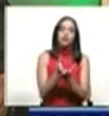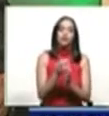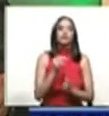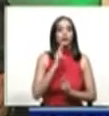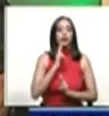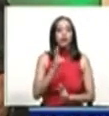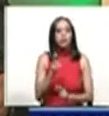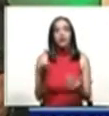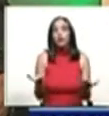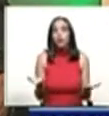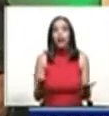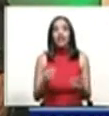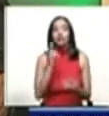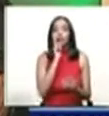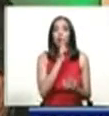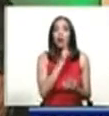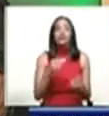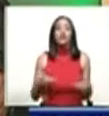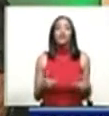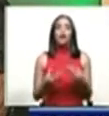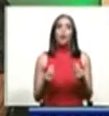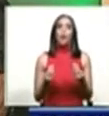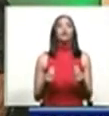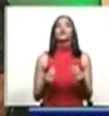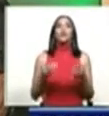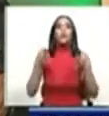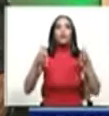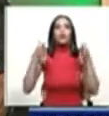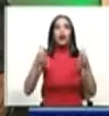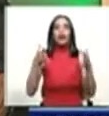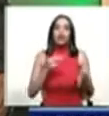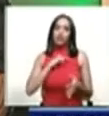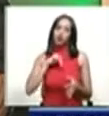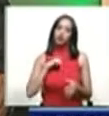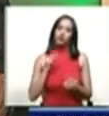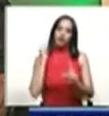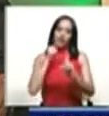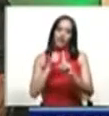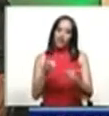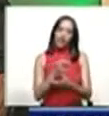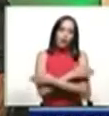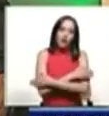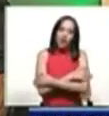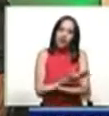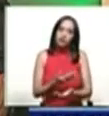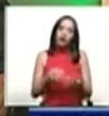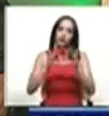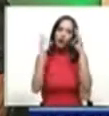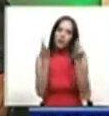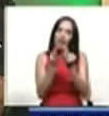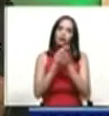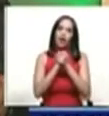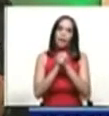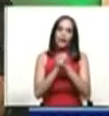a que su madre se esforzó mucho por formarla. Y nosotros desde aquí le enviamos un abrazo a sus familiares, a sus amigos,